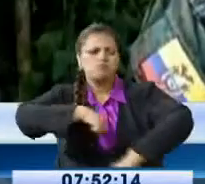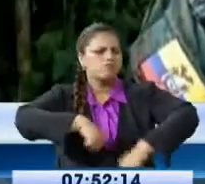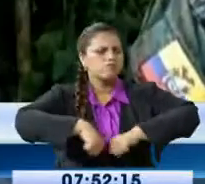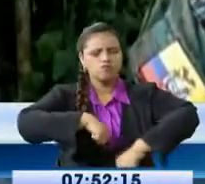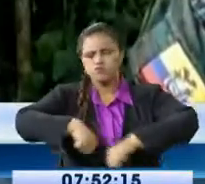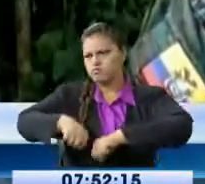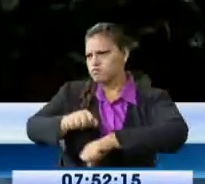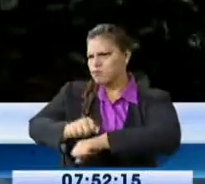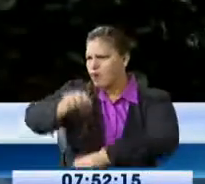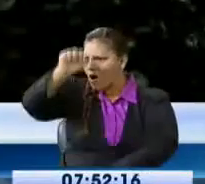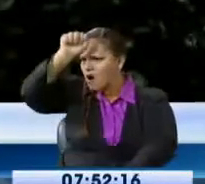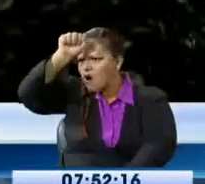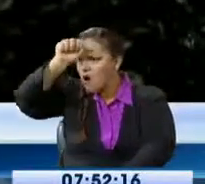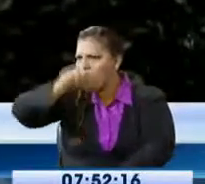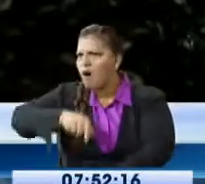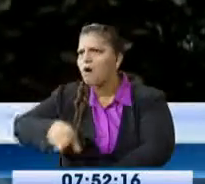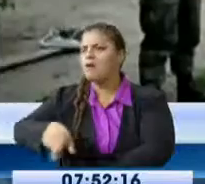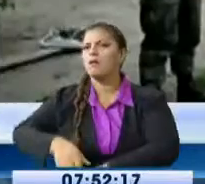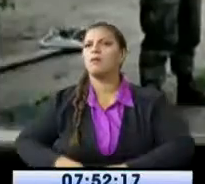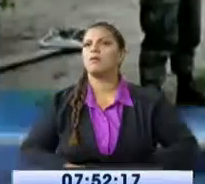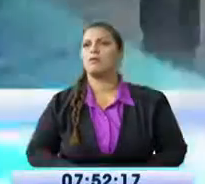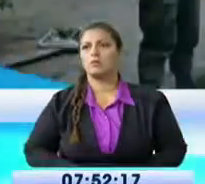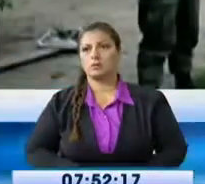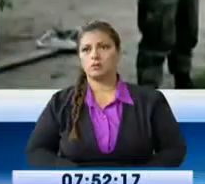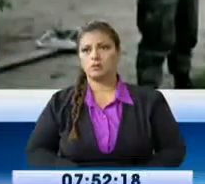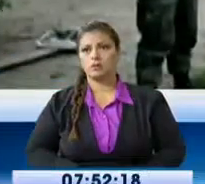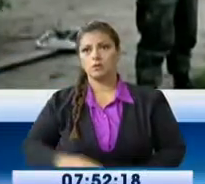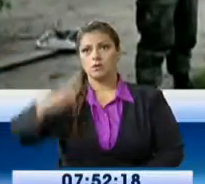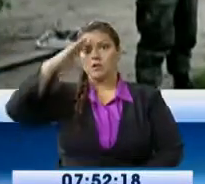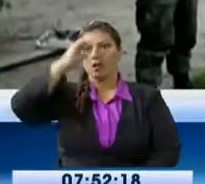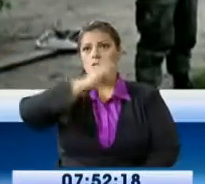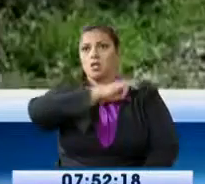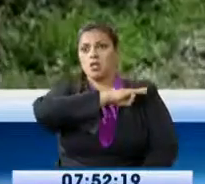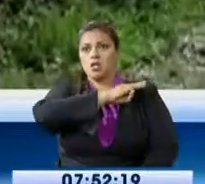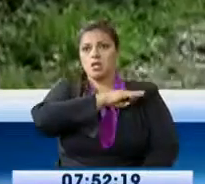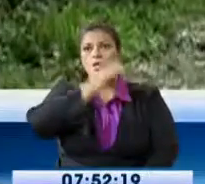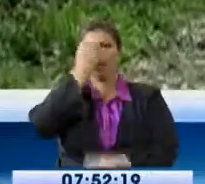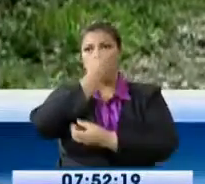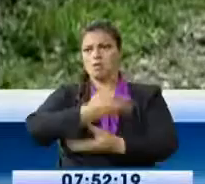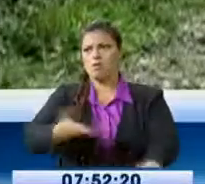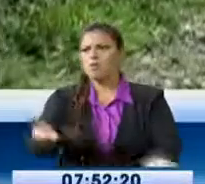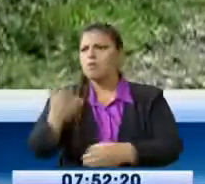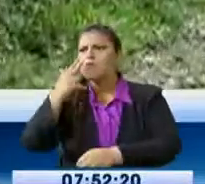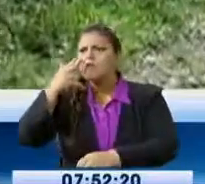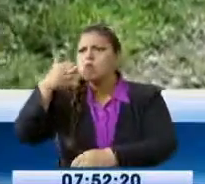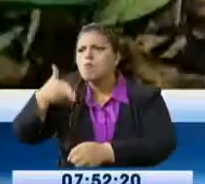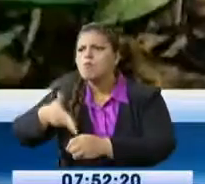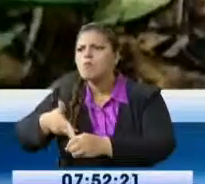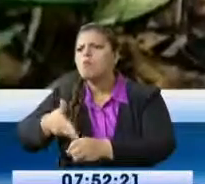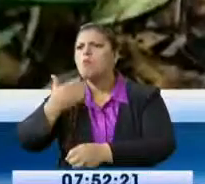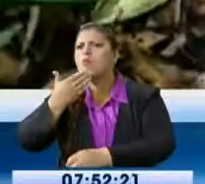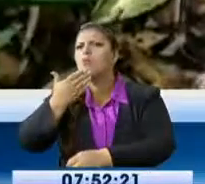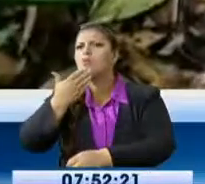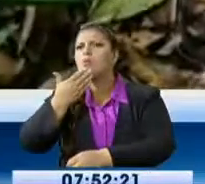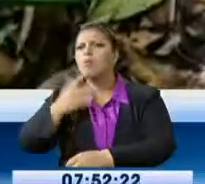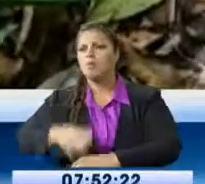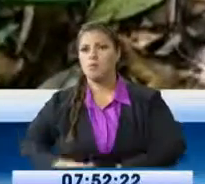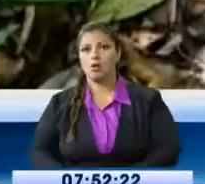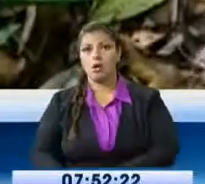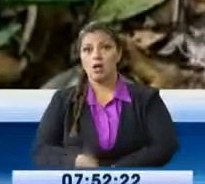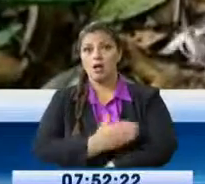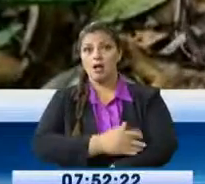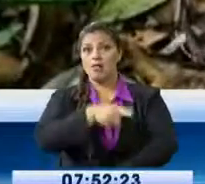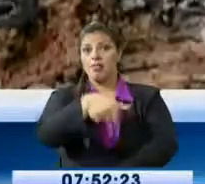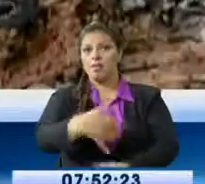con los resultados que podemos observar. Según los militares, aparentemente el combustible era extraído de forma artesanal desde el